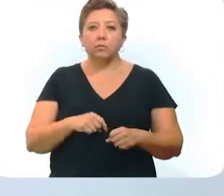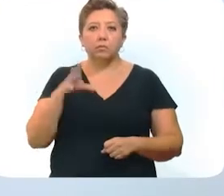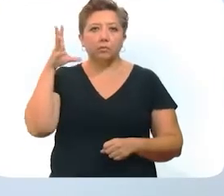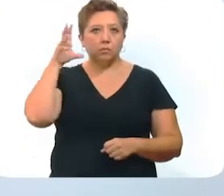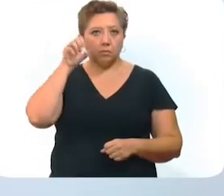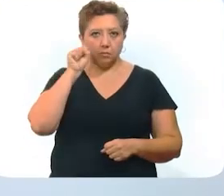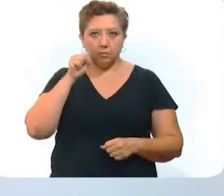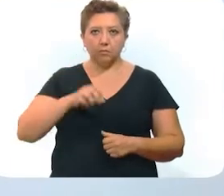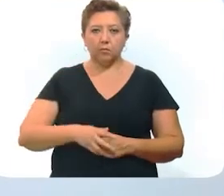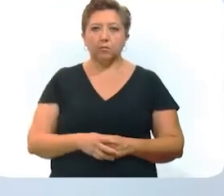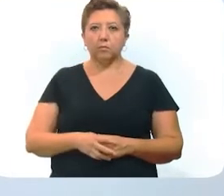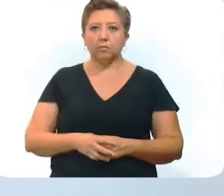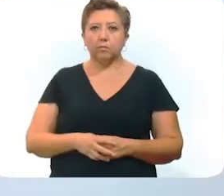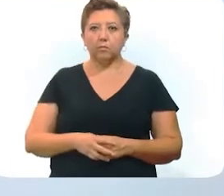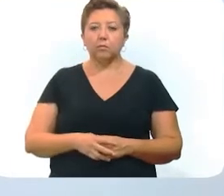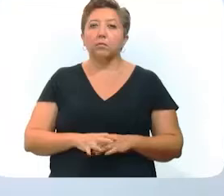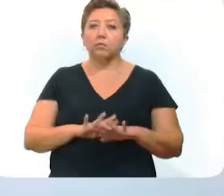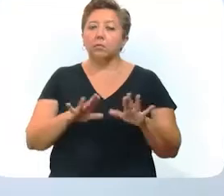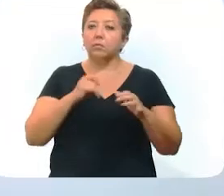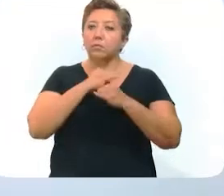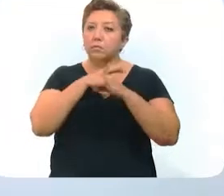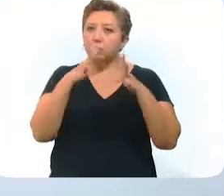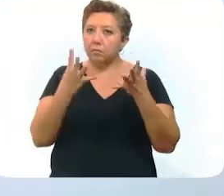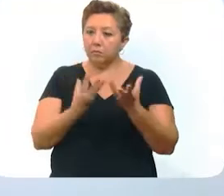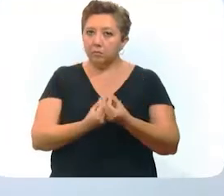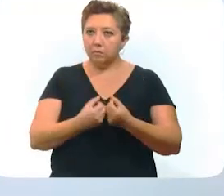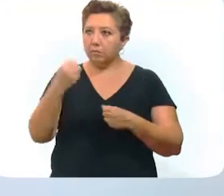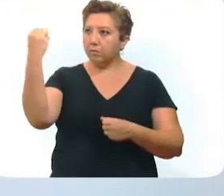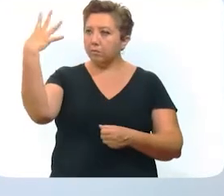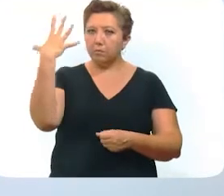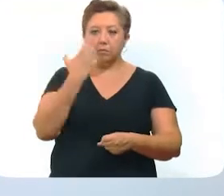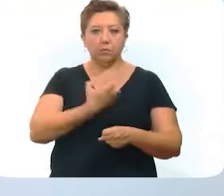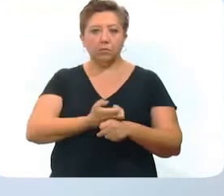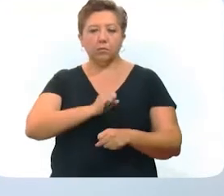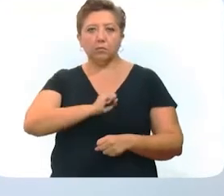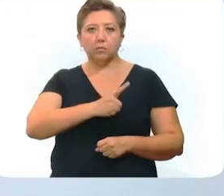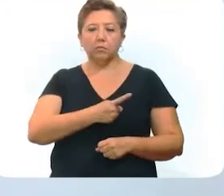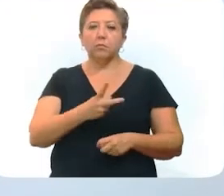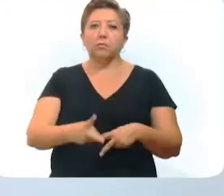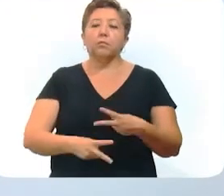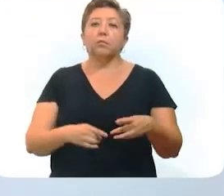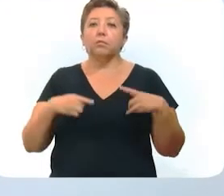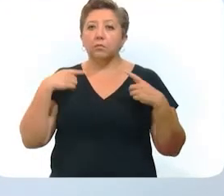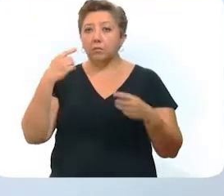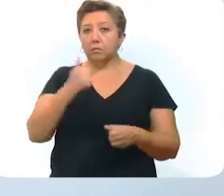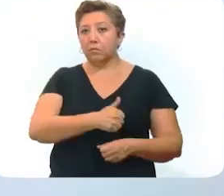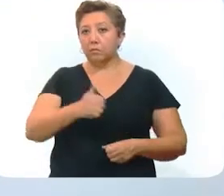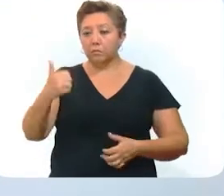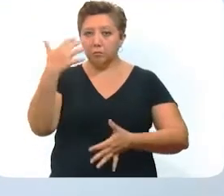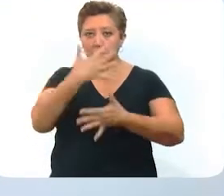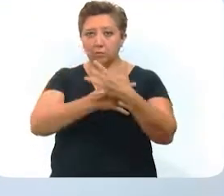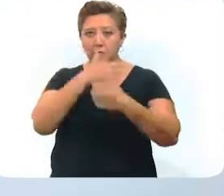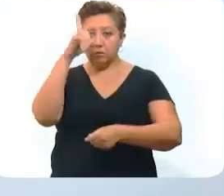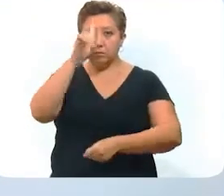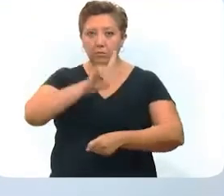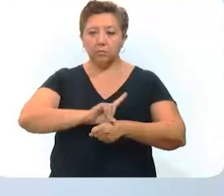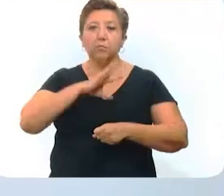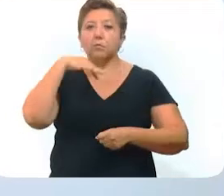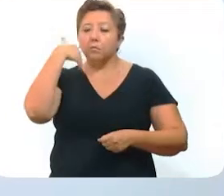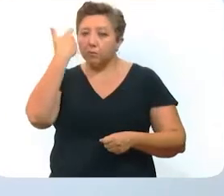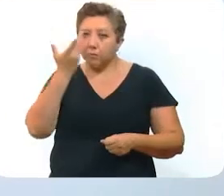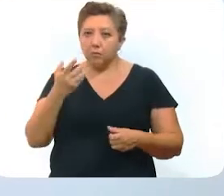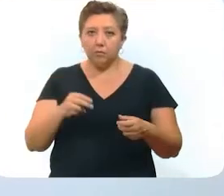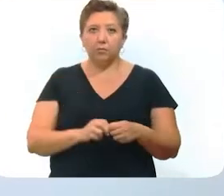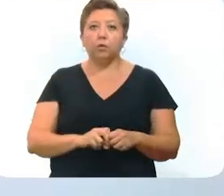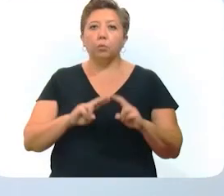marcan color naranja. Como hemos informado, en el semáforo estatal de salud se va a dar a conocer cada 15 días con la finalidad